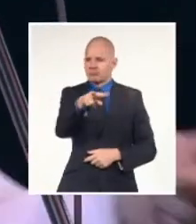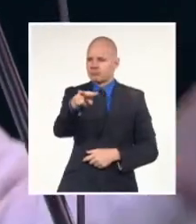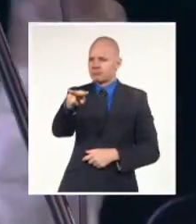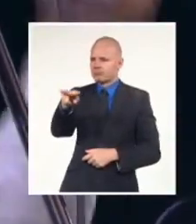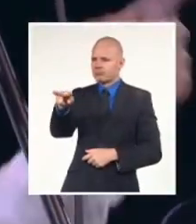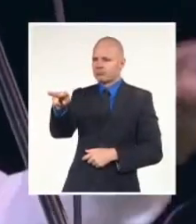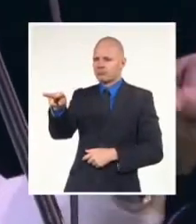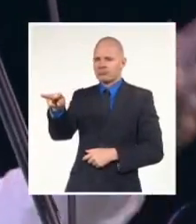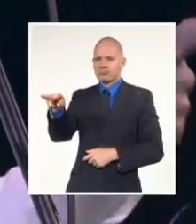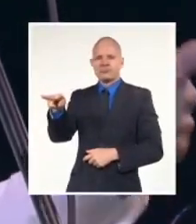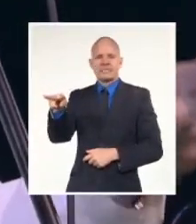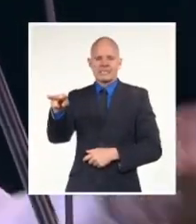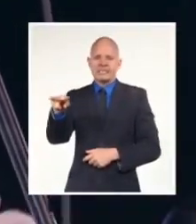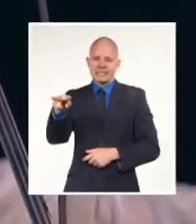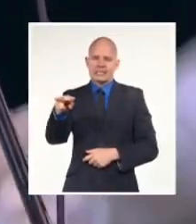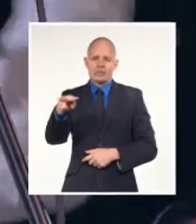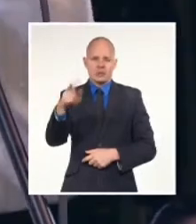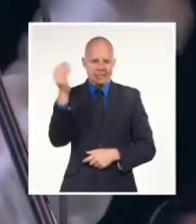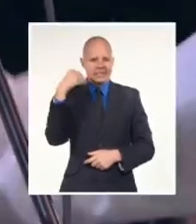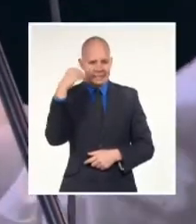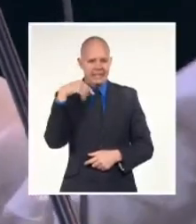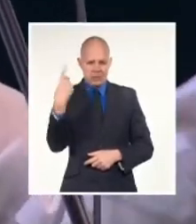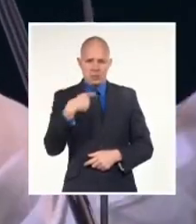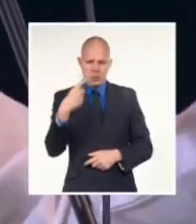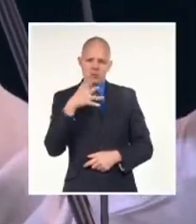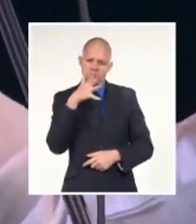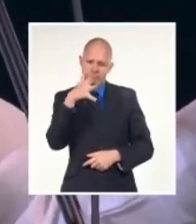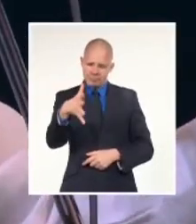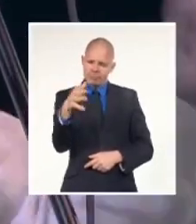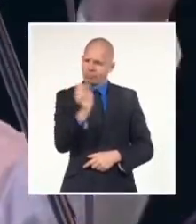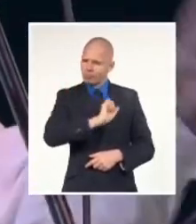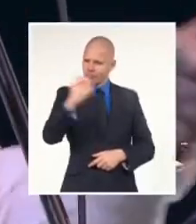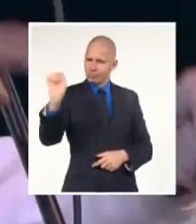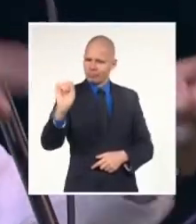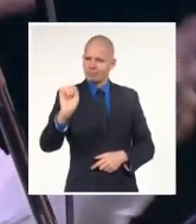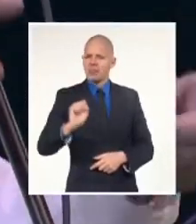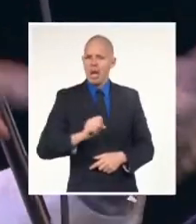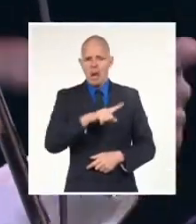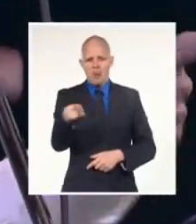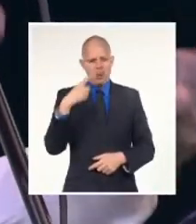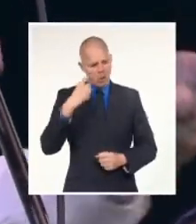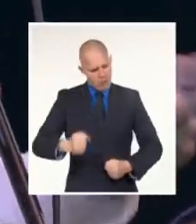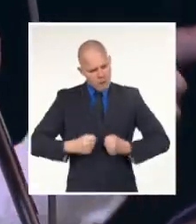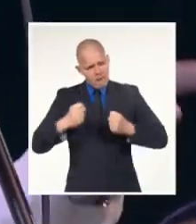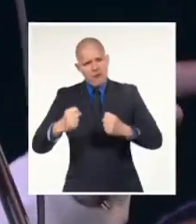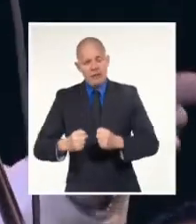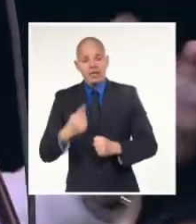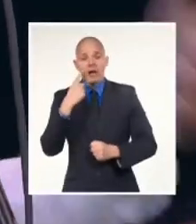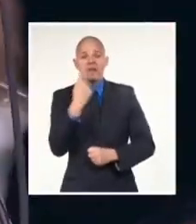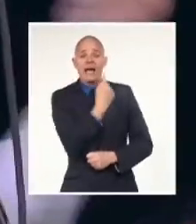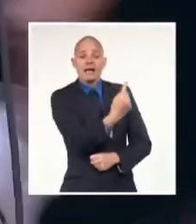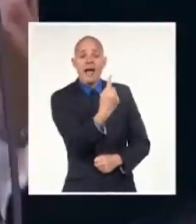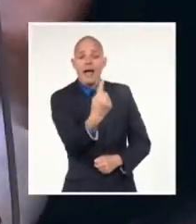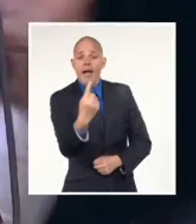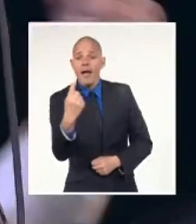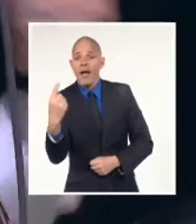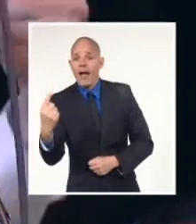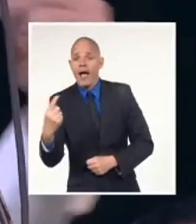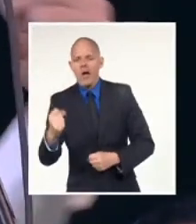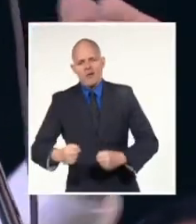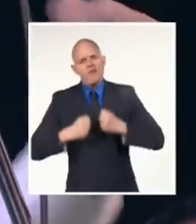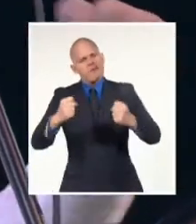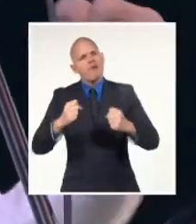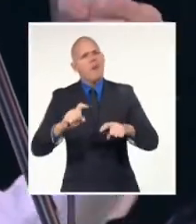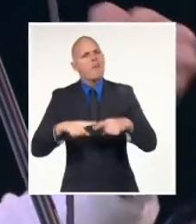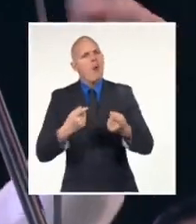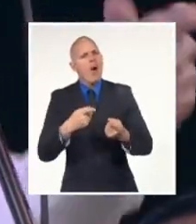mirándolas a ustedes, sé que triunfaremos. Porque no han podido contarnos. Cada uno de ustedes que está aquí es porque tiene la